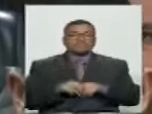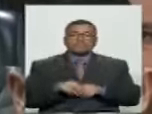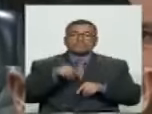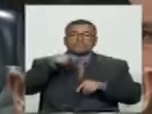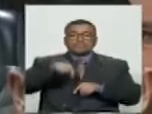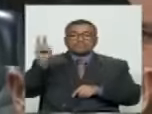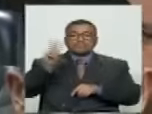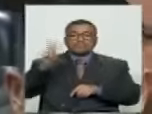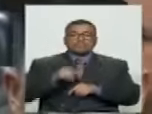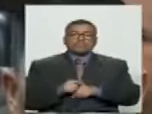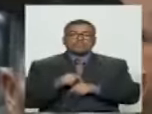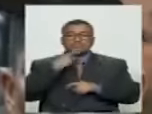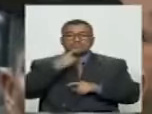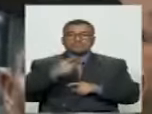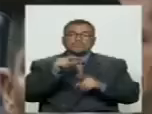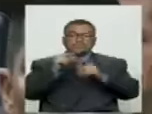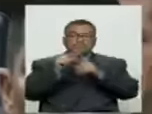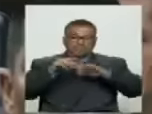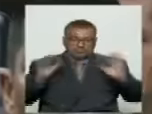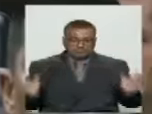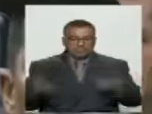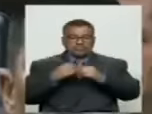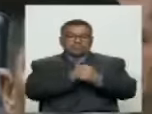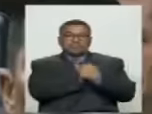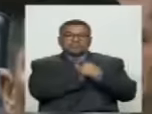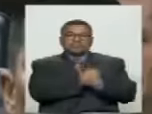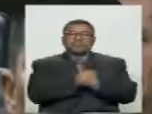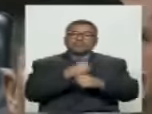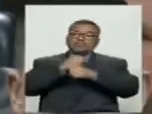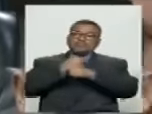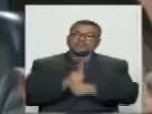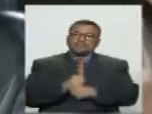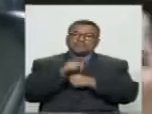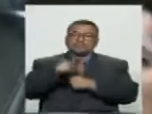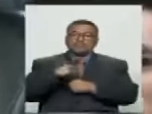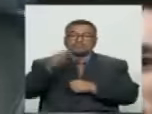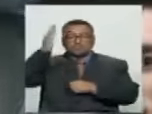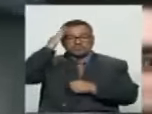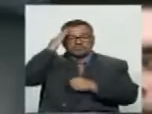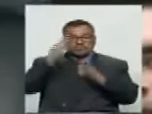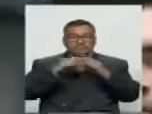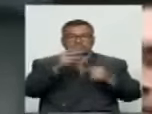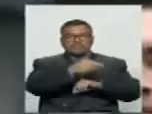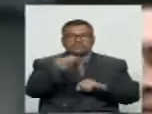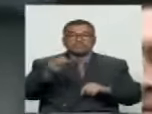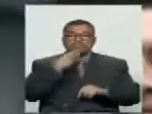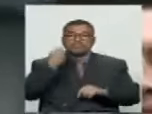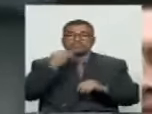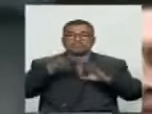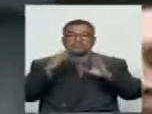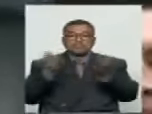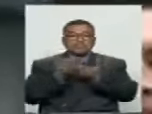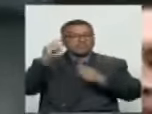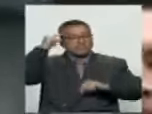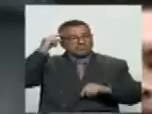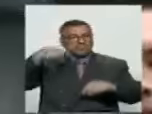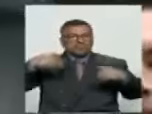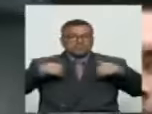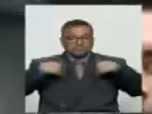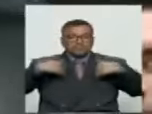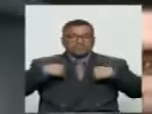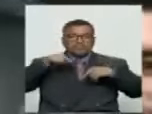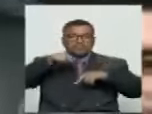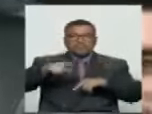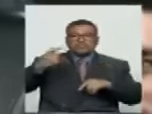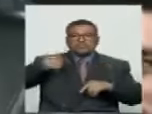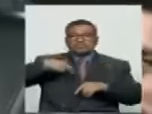que desde Venezuela damos unas palabras de aliento, de amor y de esperanza, y sepan ustedes, jóvenes del mundo, que hoy sufren, que hoy